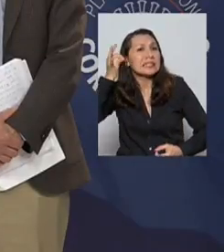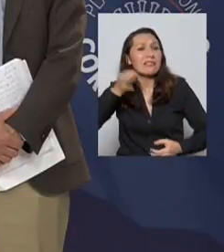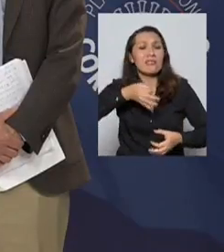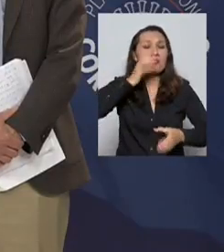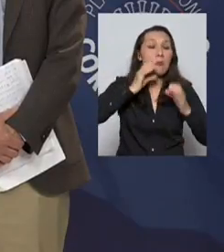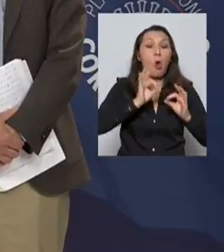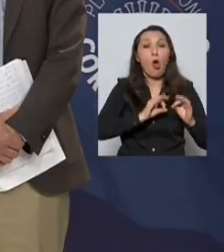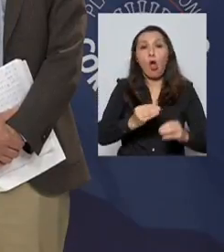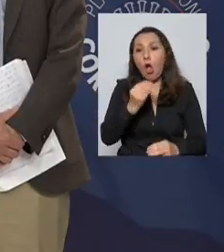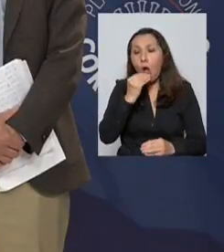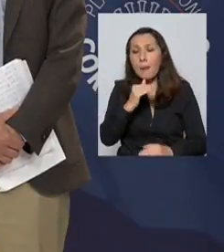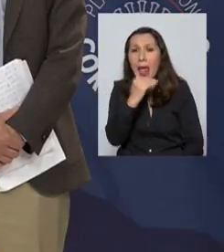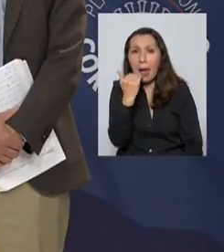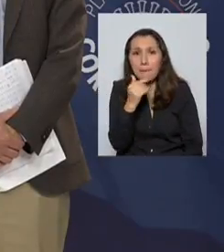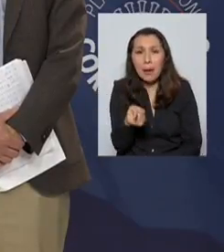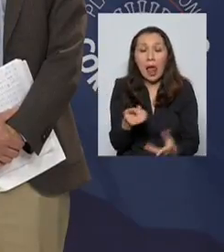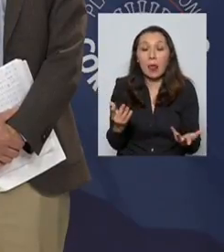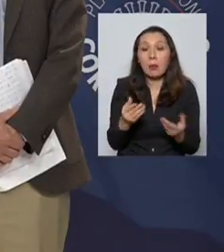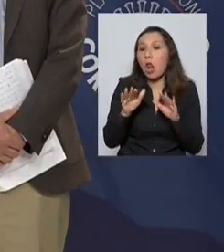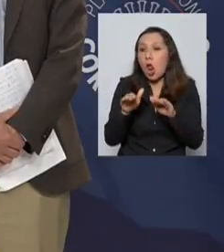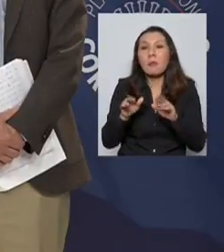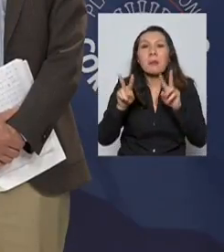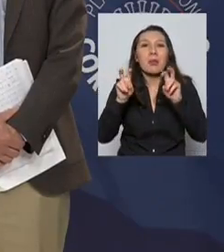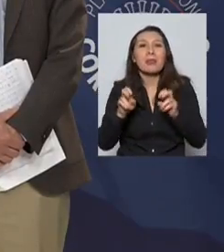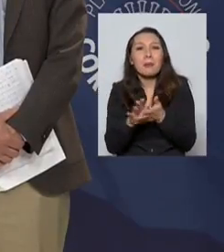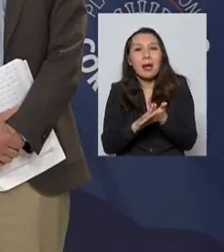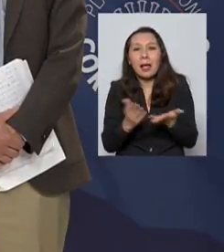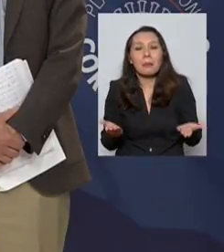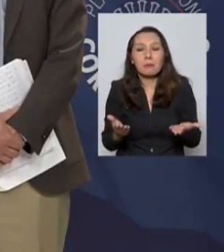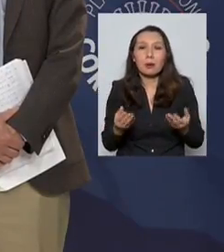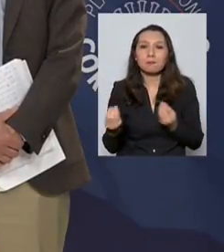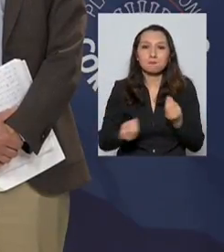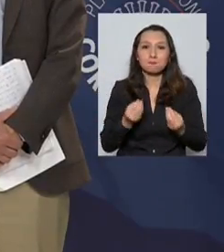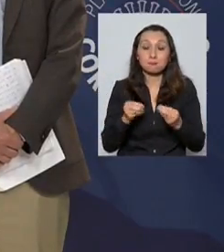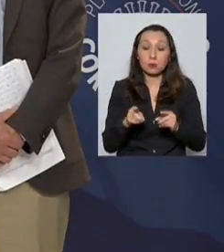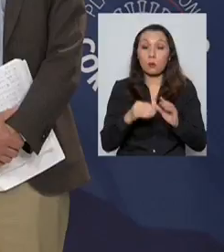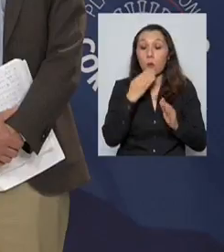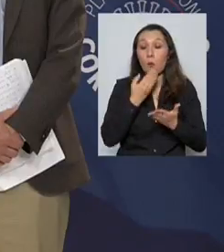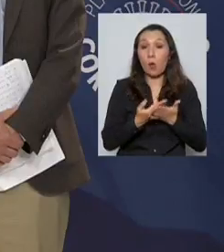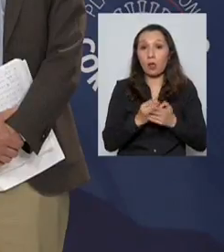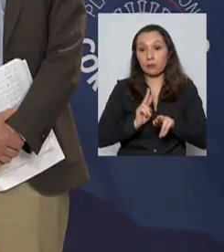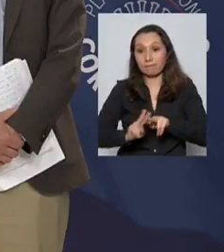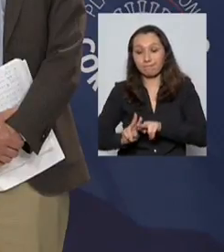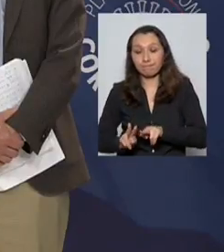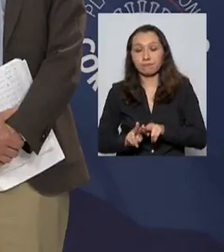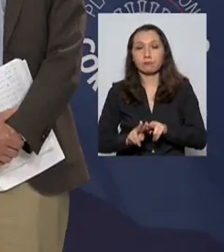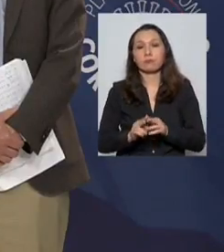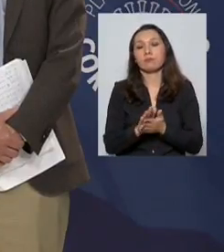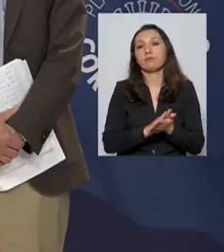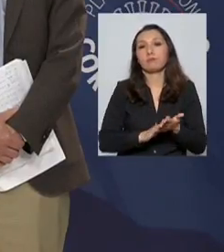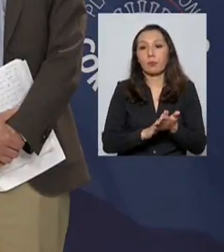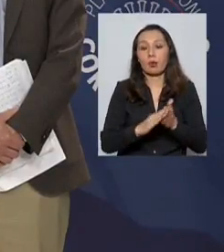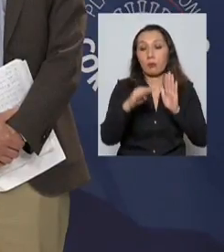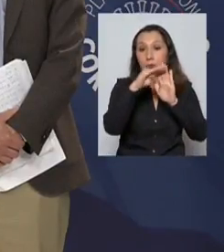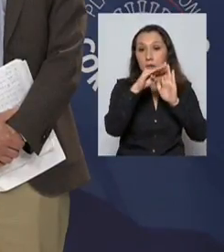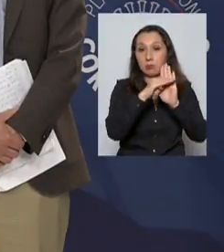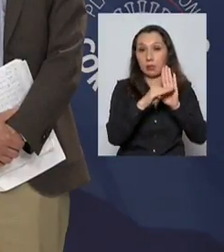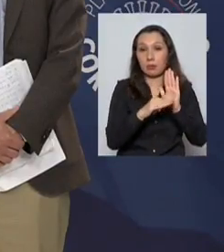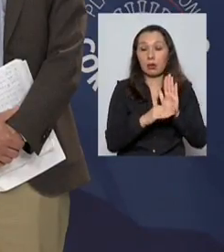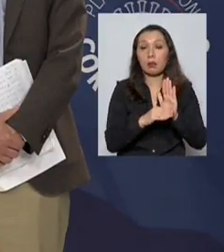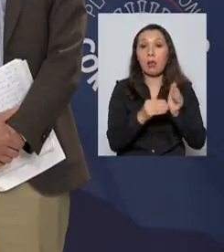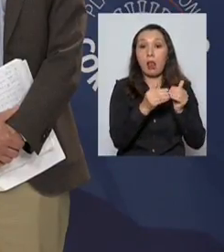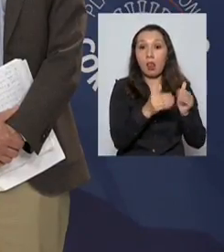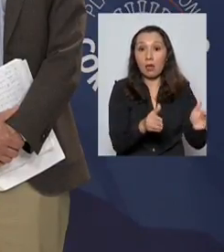empanada. Da lo mismo el ejemplo de lo que se trata. Es que efectivamente en la medida en que las medidas se